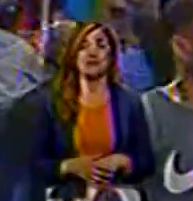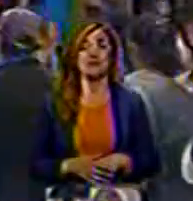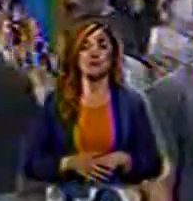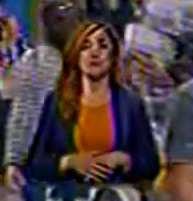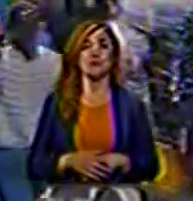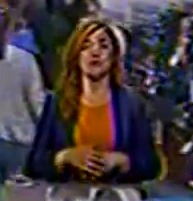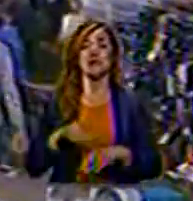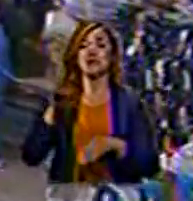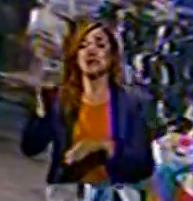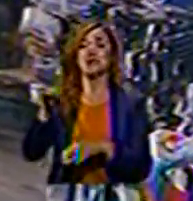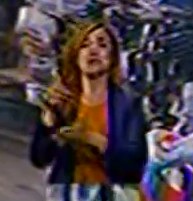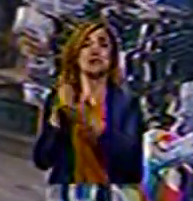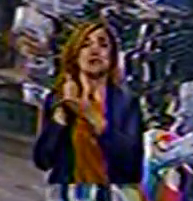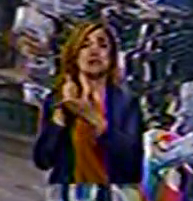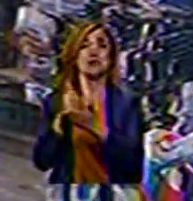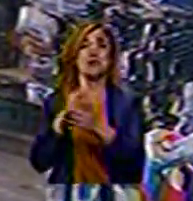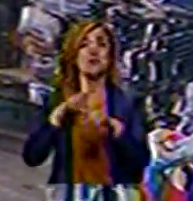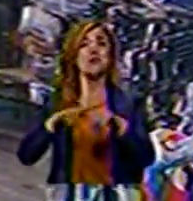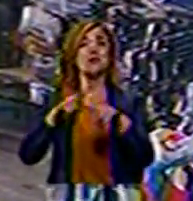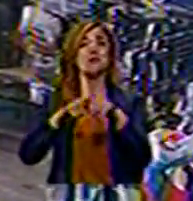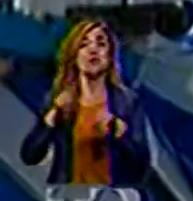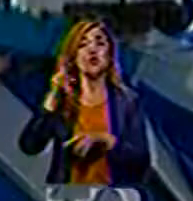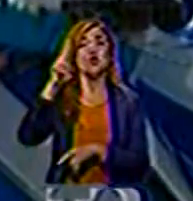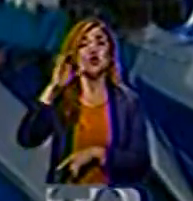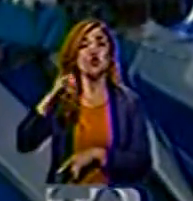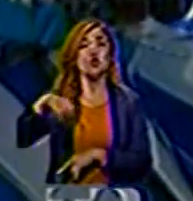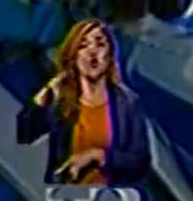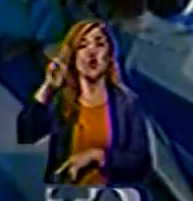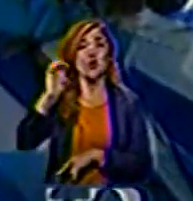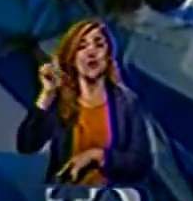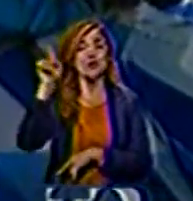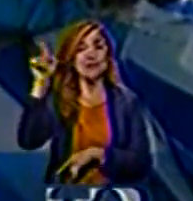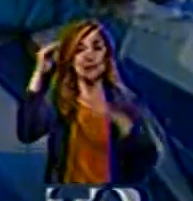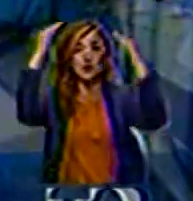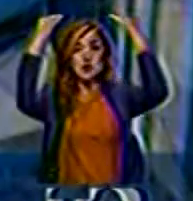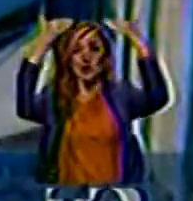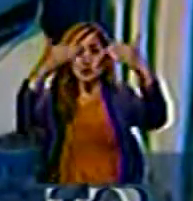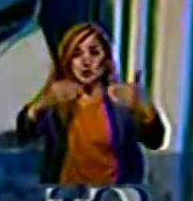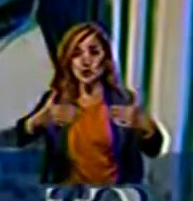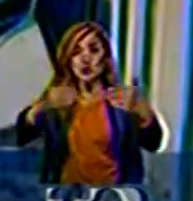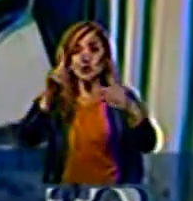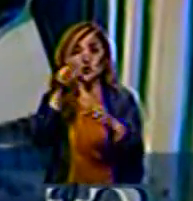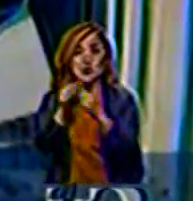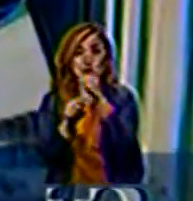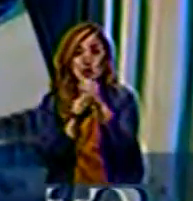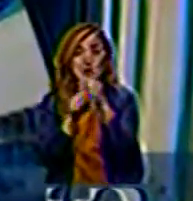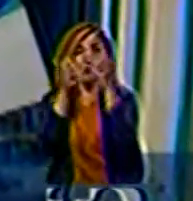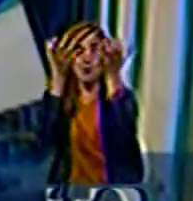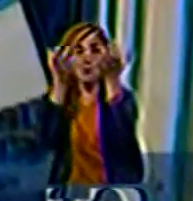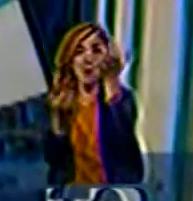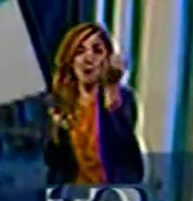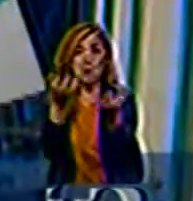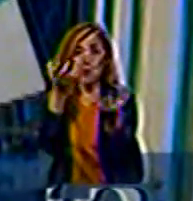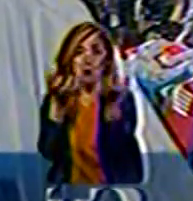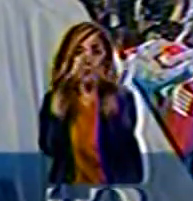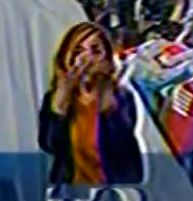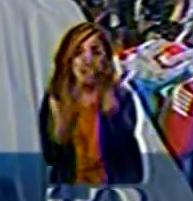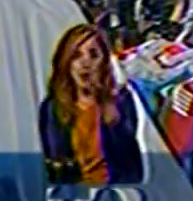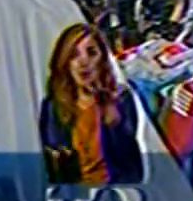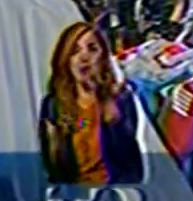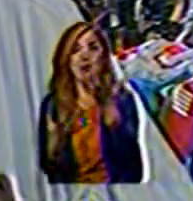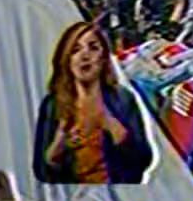claman por ayuda son los comerciantes del mercado de San Roque. La visera que fue colocada por ellos hace un año por el peso del granizo cayó.